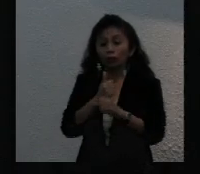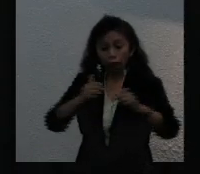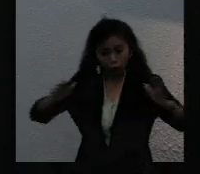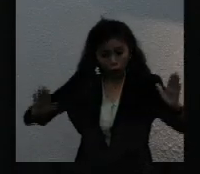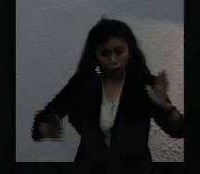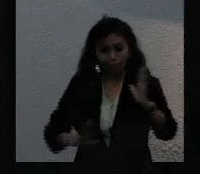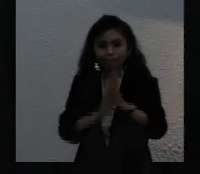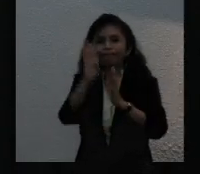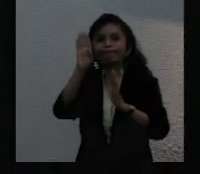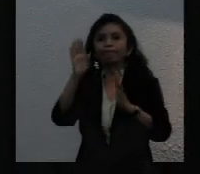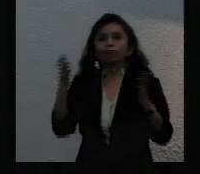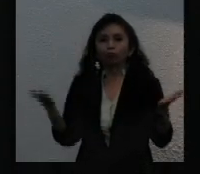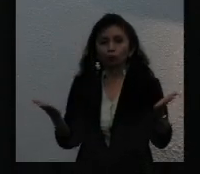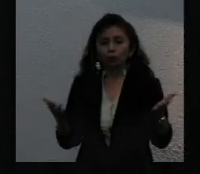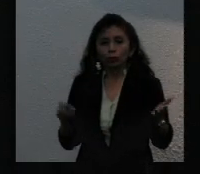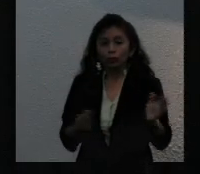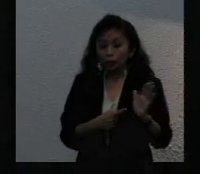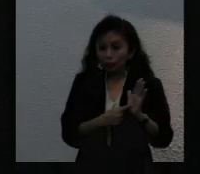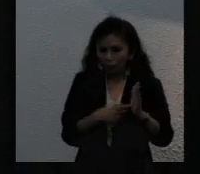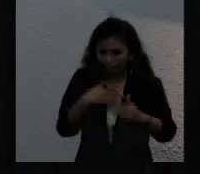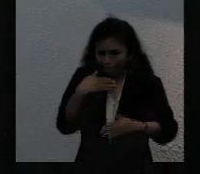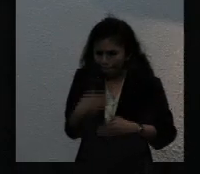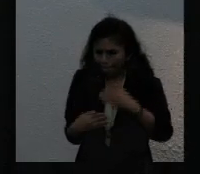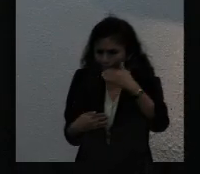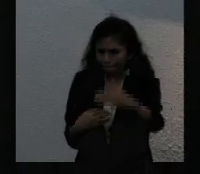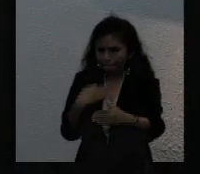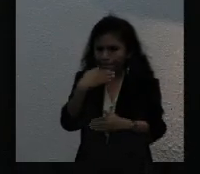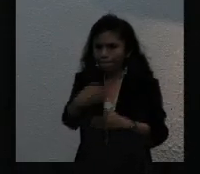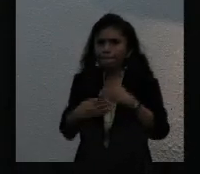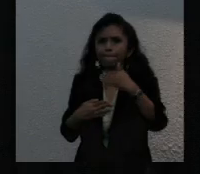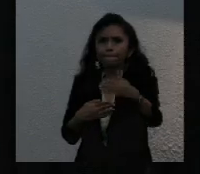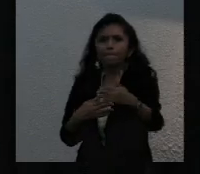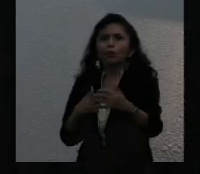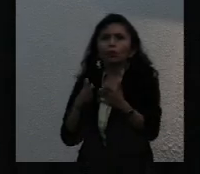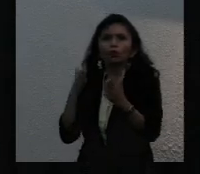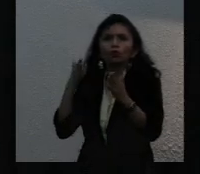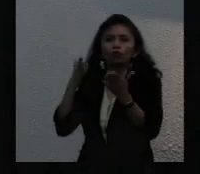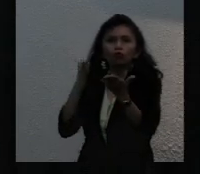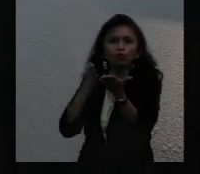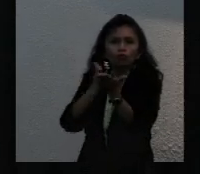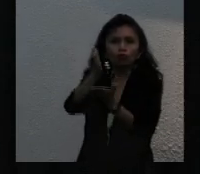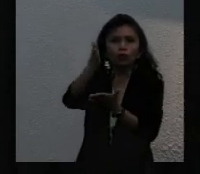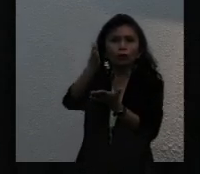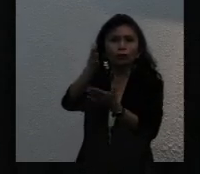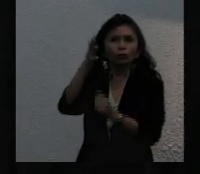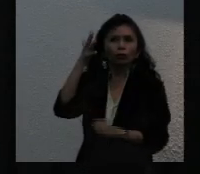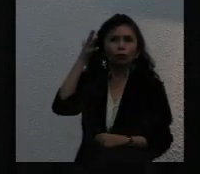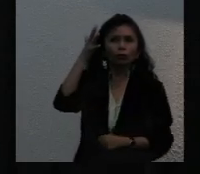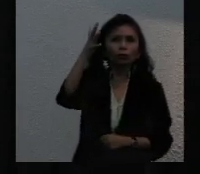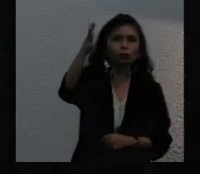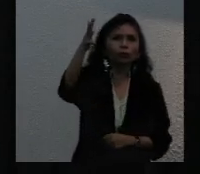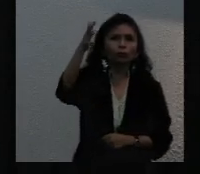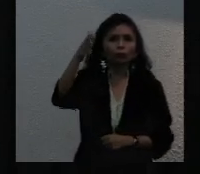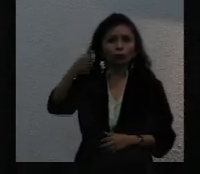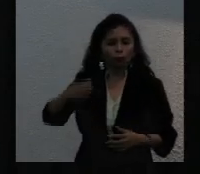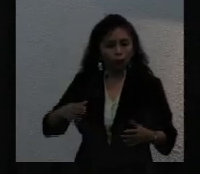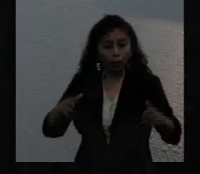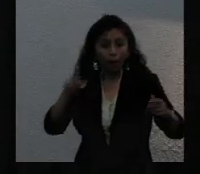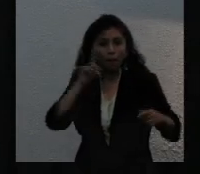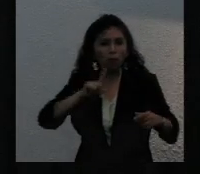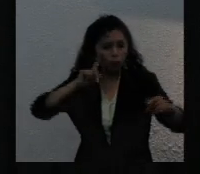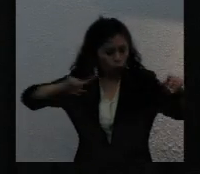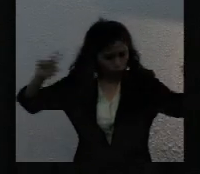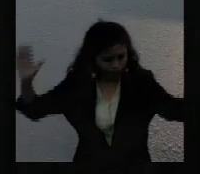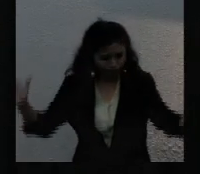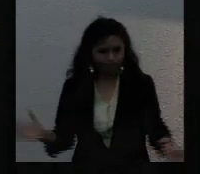prosperidad compartida y de dar pasos firmes con rumbo a un camino certero que lleva al empoderamiento de las